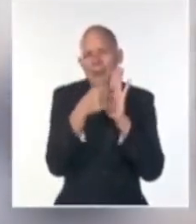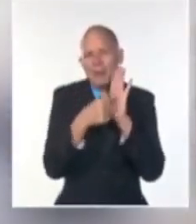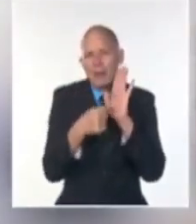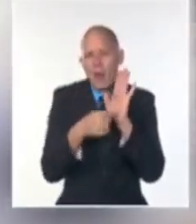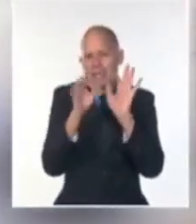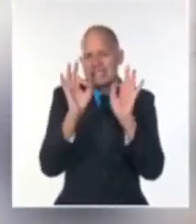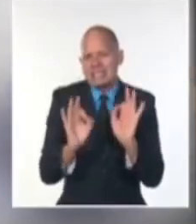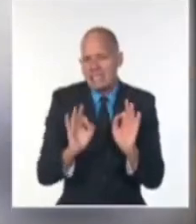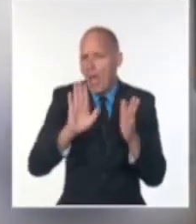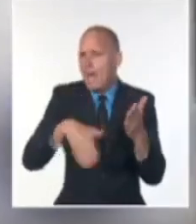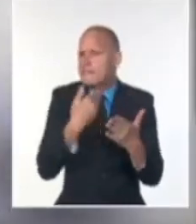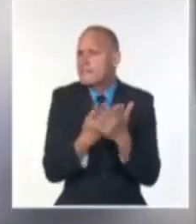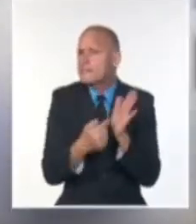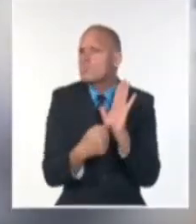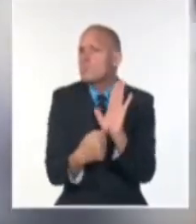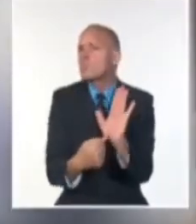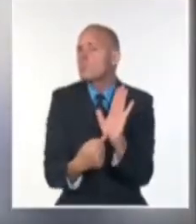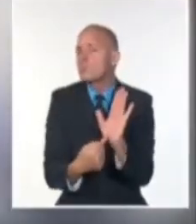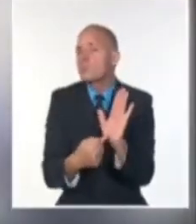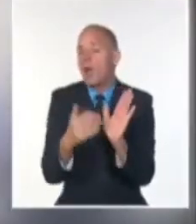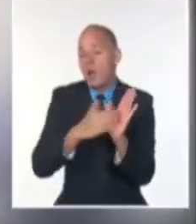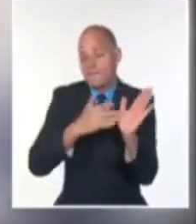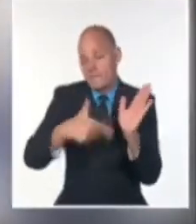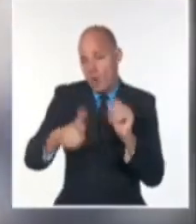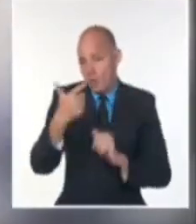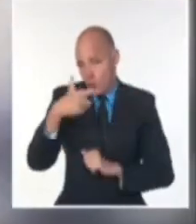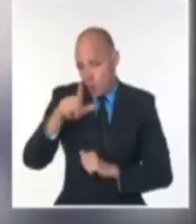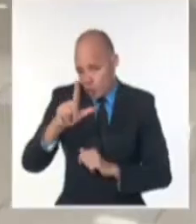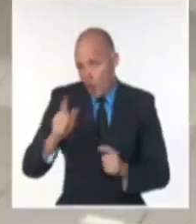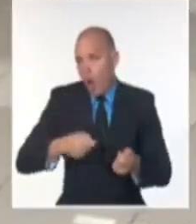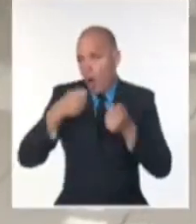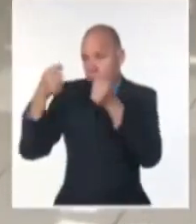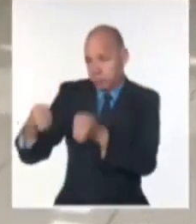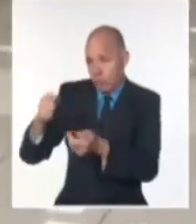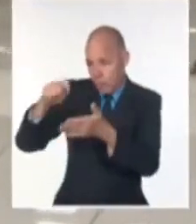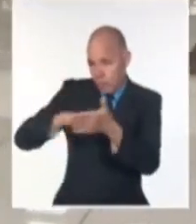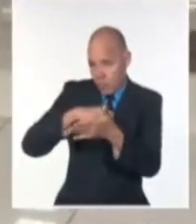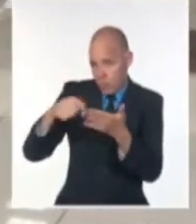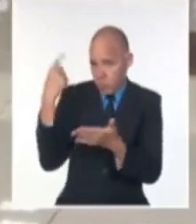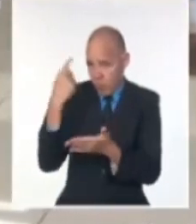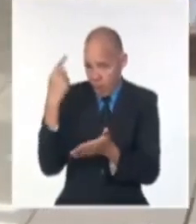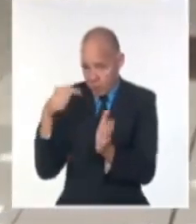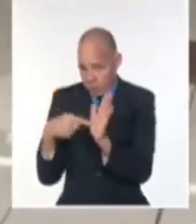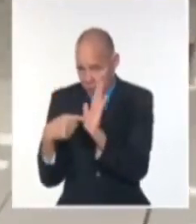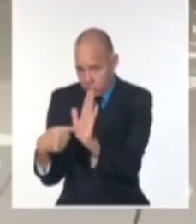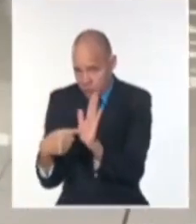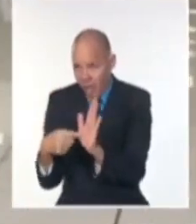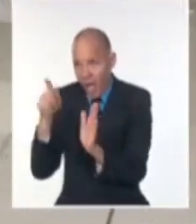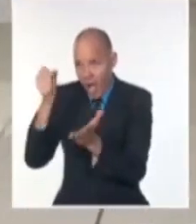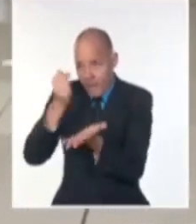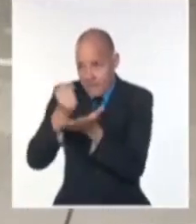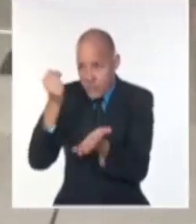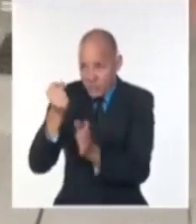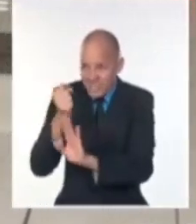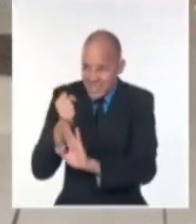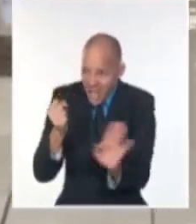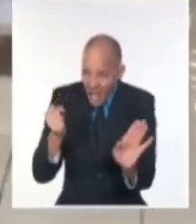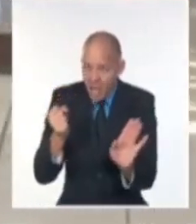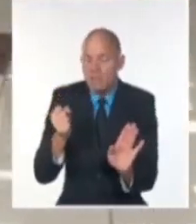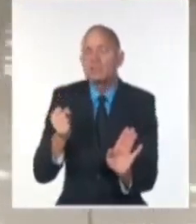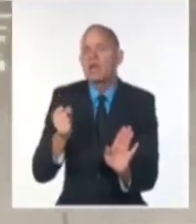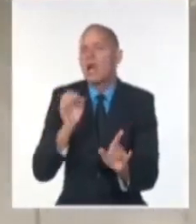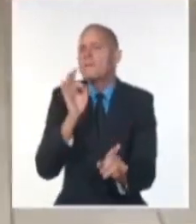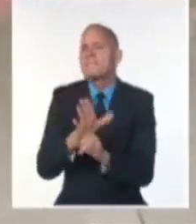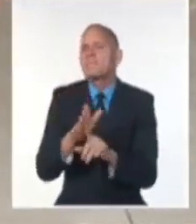serán presentados en el mes de julio a la Asamblea Nacional del Poder Popular y, de ser aprobados, entrarían en